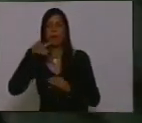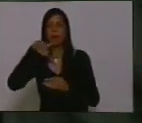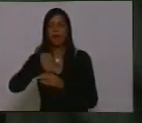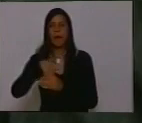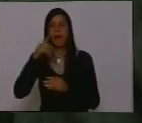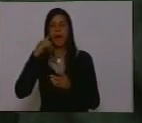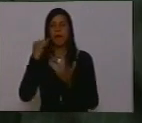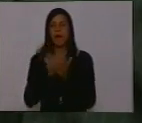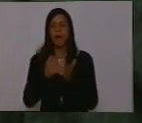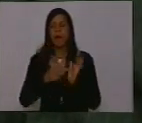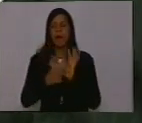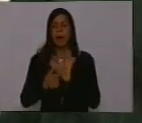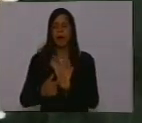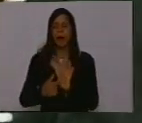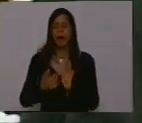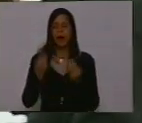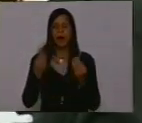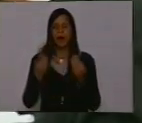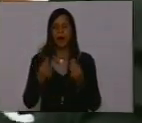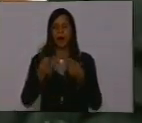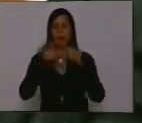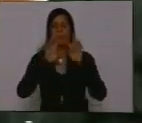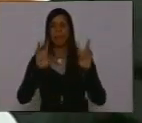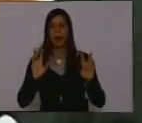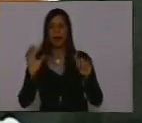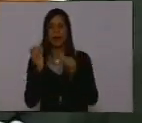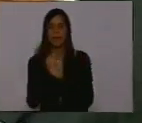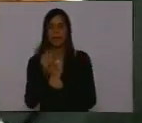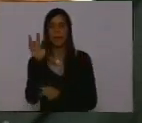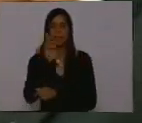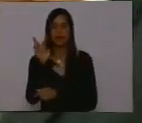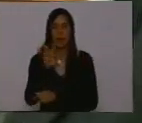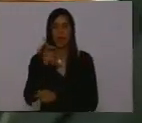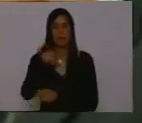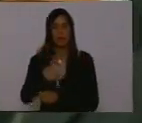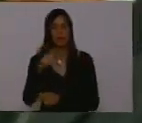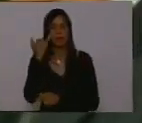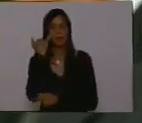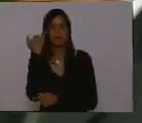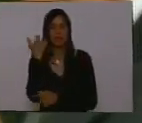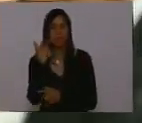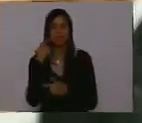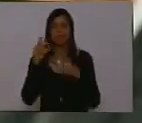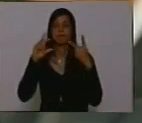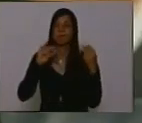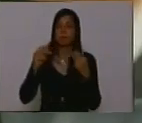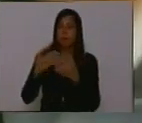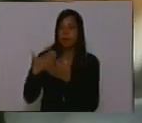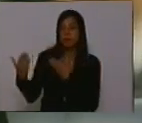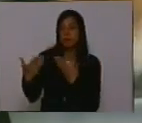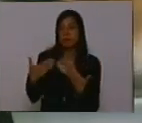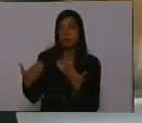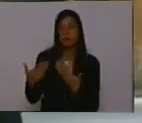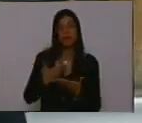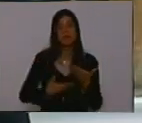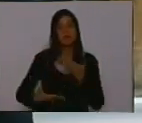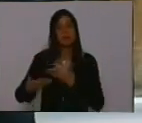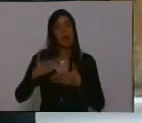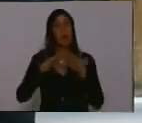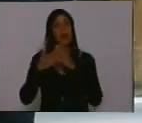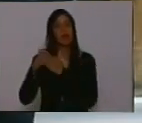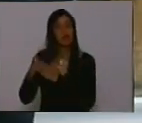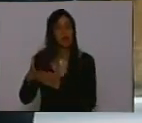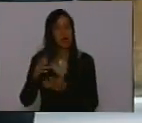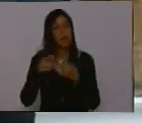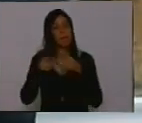la idea de restaurar la paz, de restaurar la convivencia y de consolidar el Estado